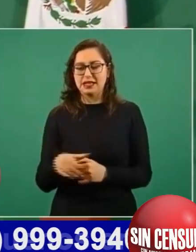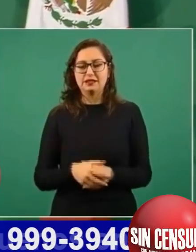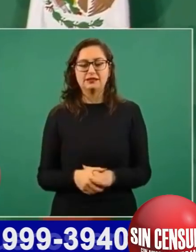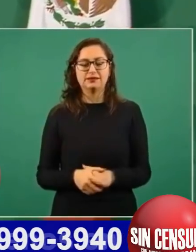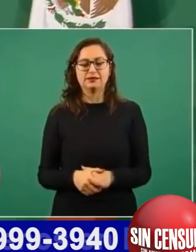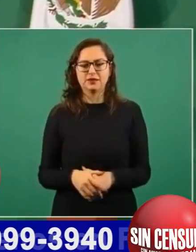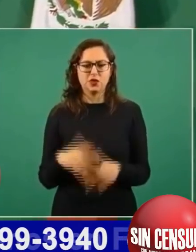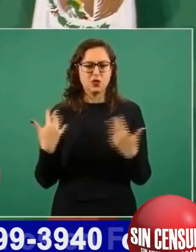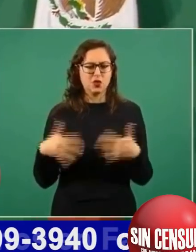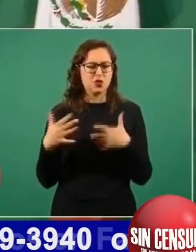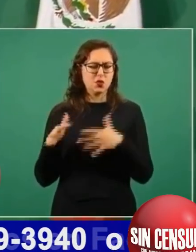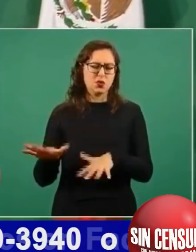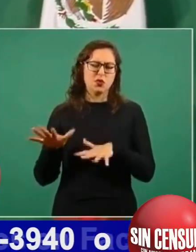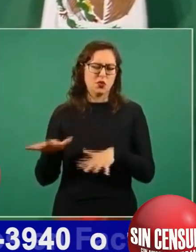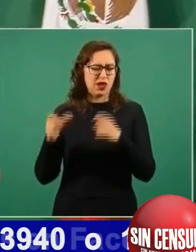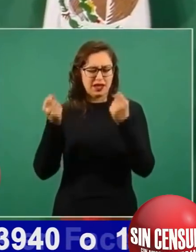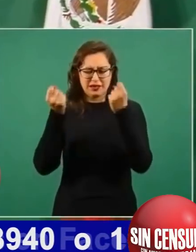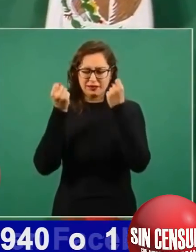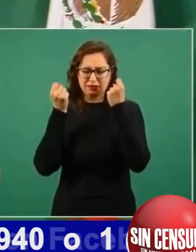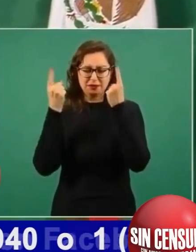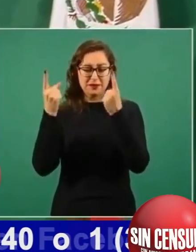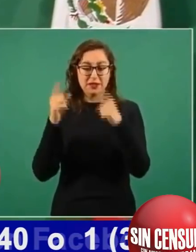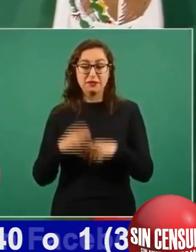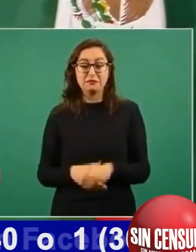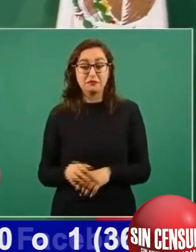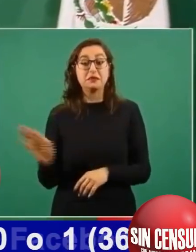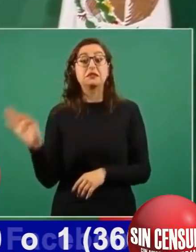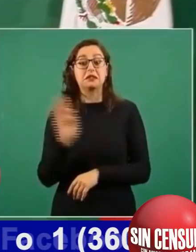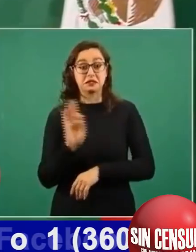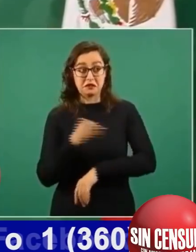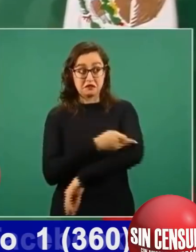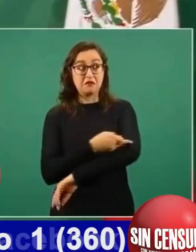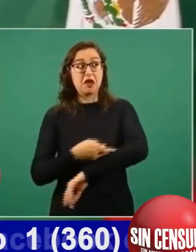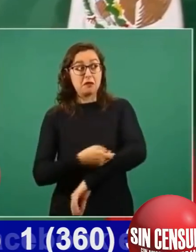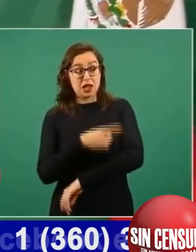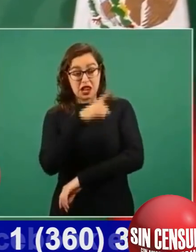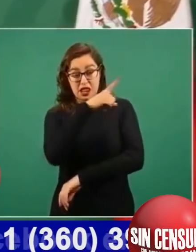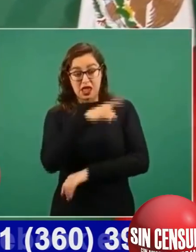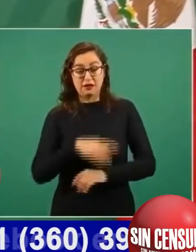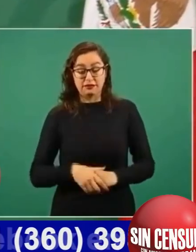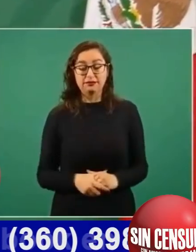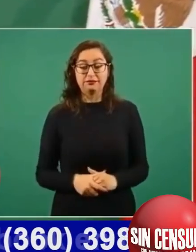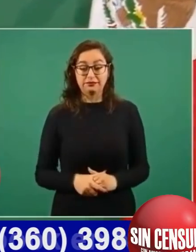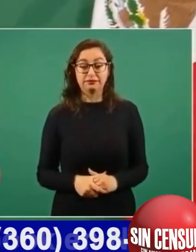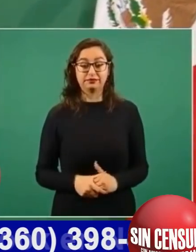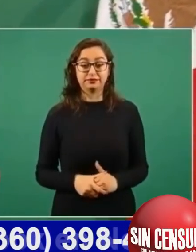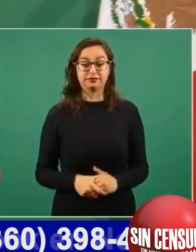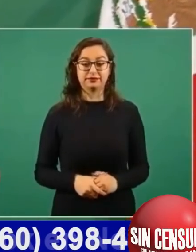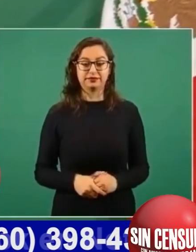Restaurada, brillante, yo creo que familiar de él.